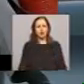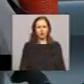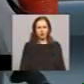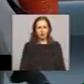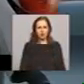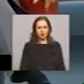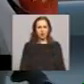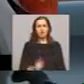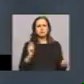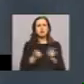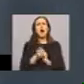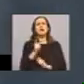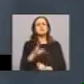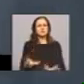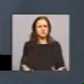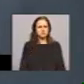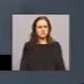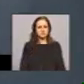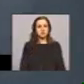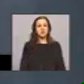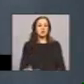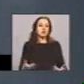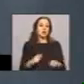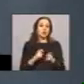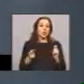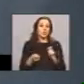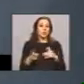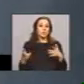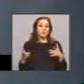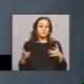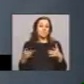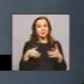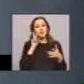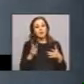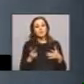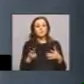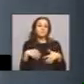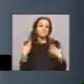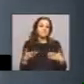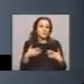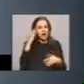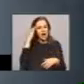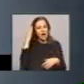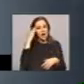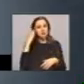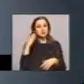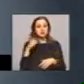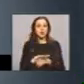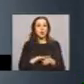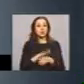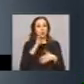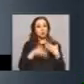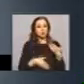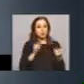¿Qué ha cambiado? Ha cambiado, por un lado, vamos a ver... Yo creo que esto lo tenéis bastante localizado, lo que ha pasado vosotros